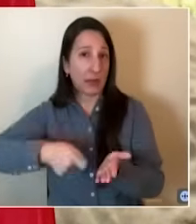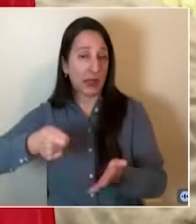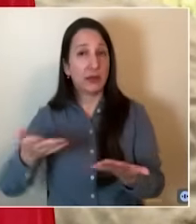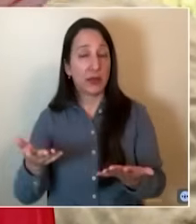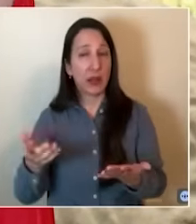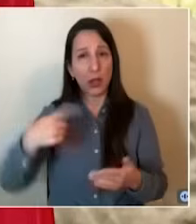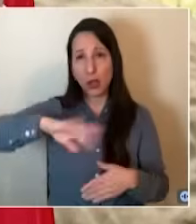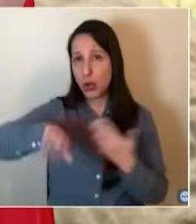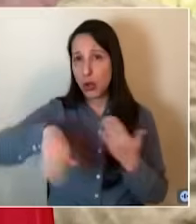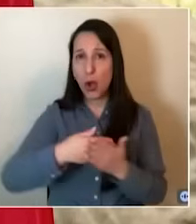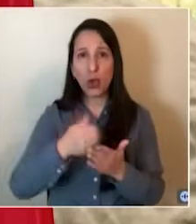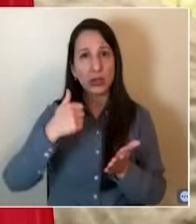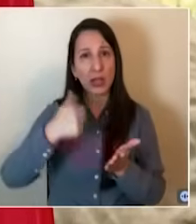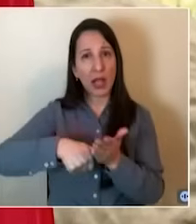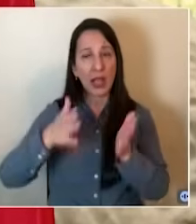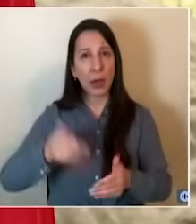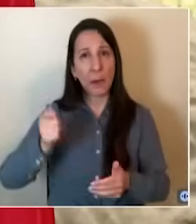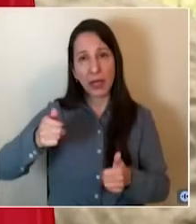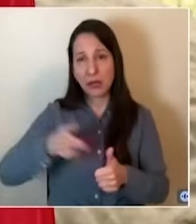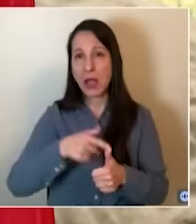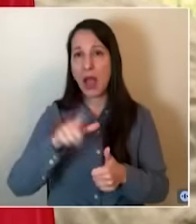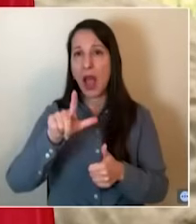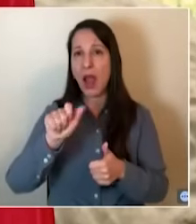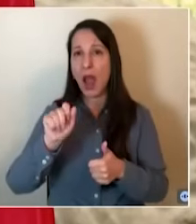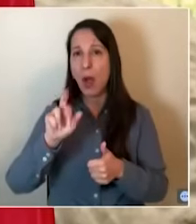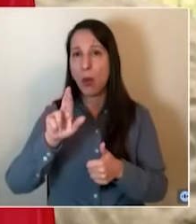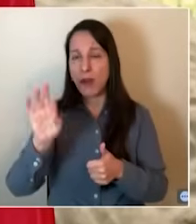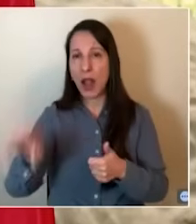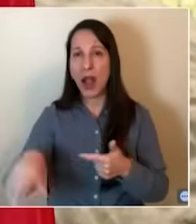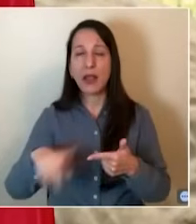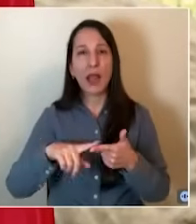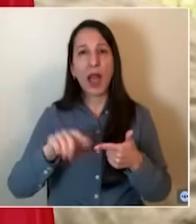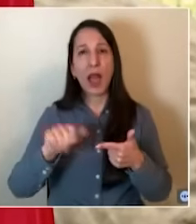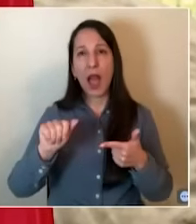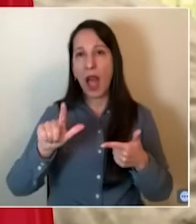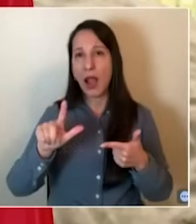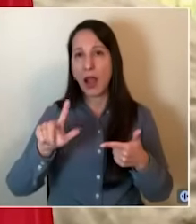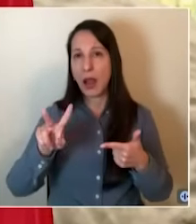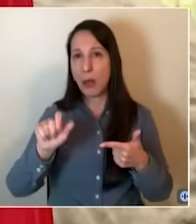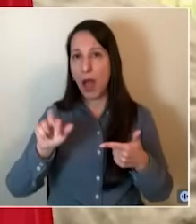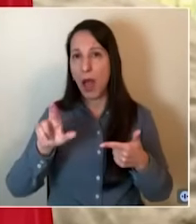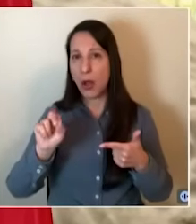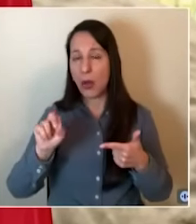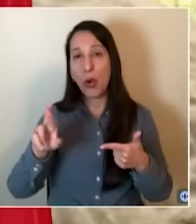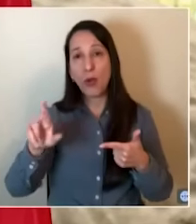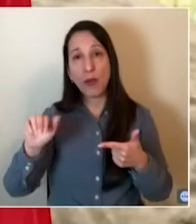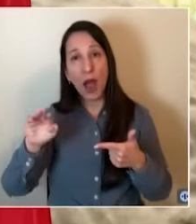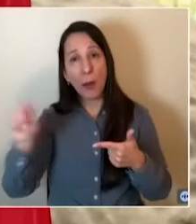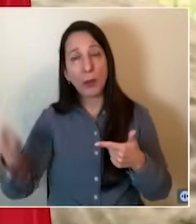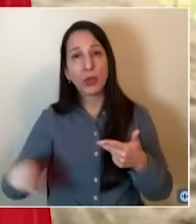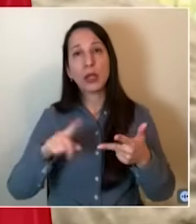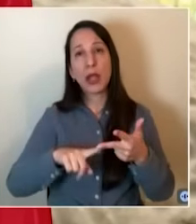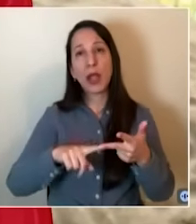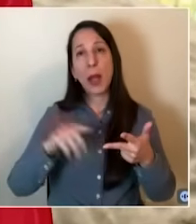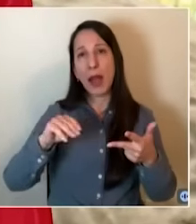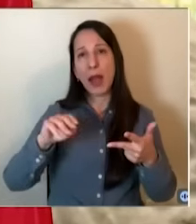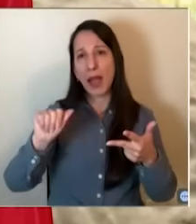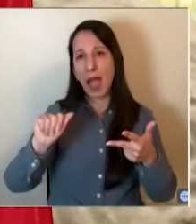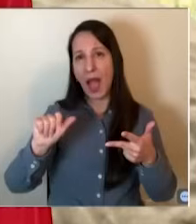a presidente. Doña Laura Fernández, don Álvaro Ramos Chávez, Luz María Alpizar. Loaiza,